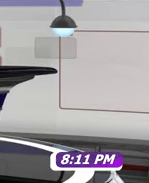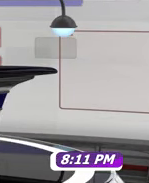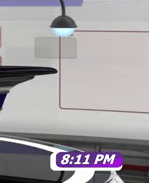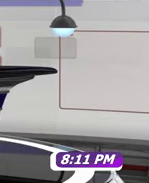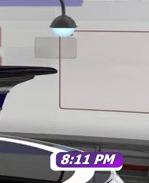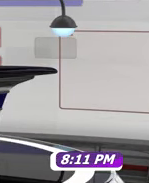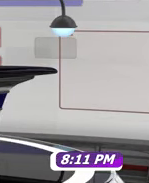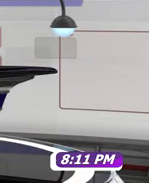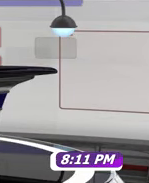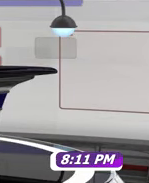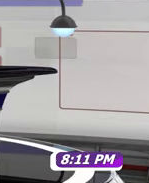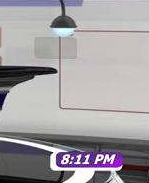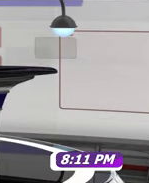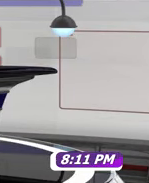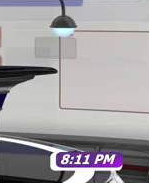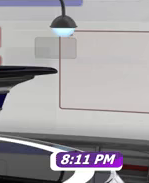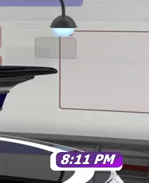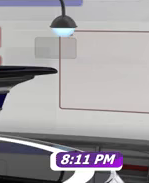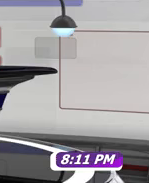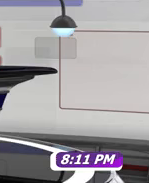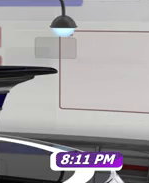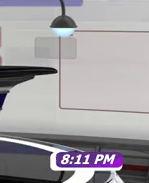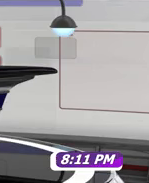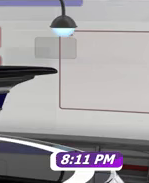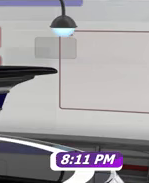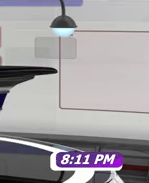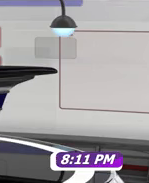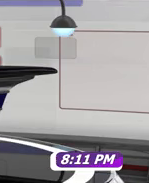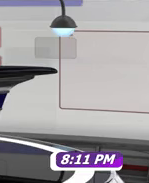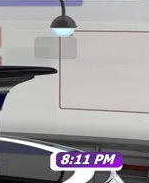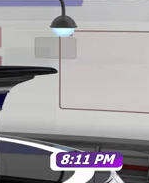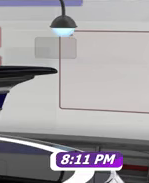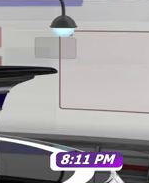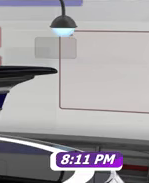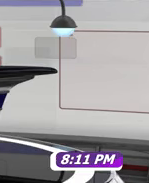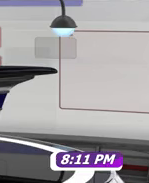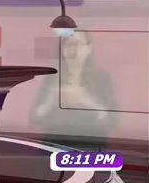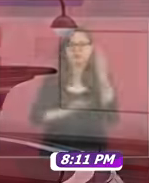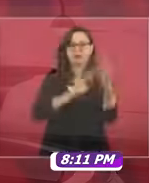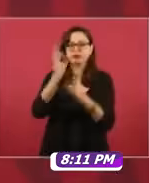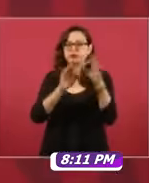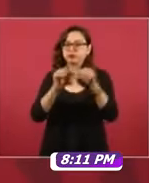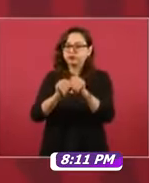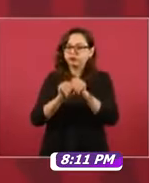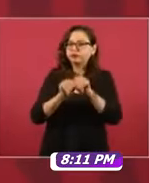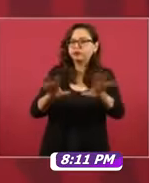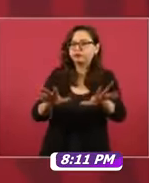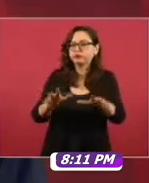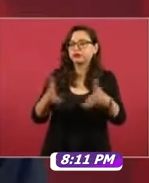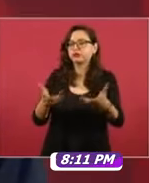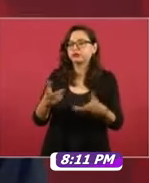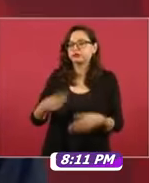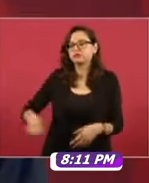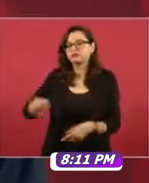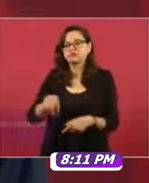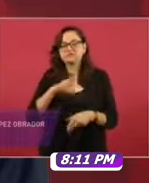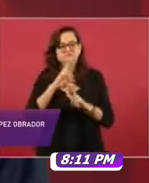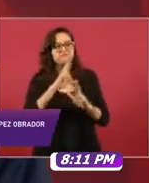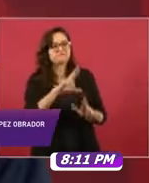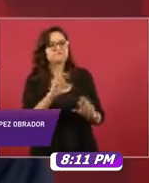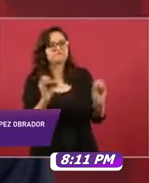declaraciones de la alcaldesa tijuanense. Y en otras cosas, ante la ola de violencia que se ha vivido en el norte del país